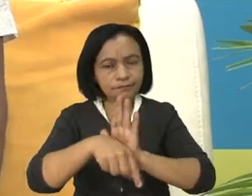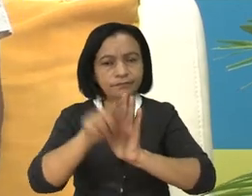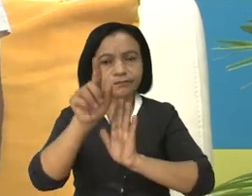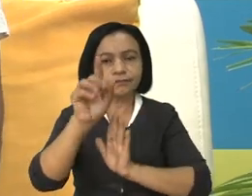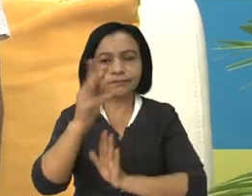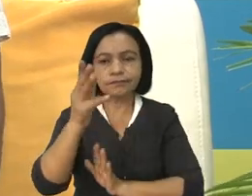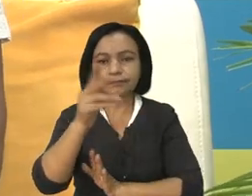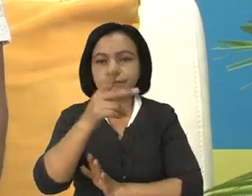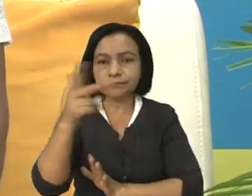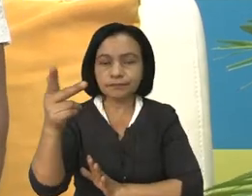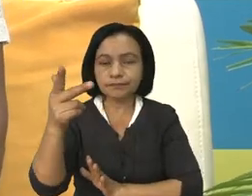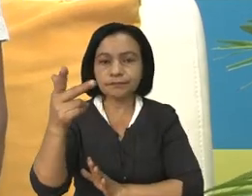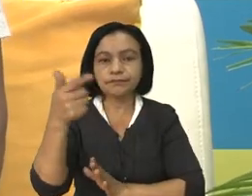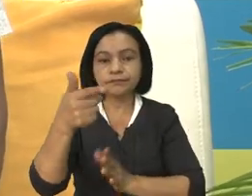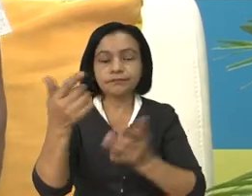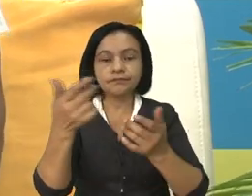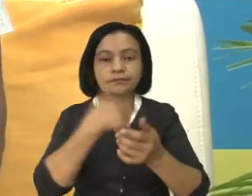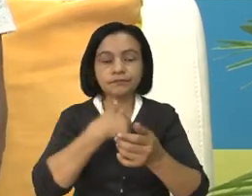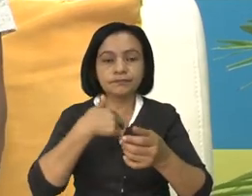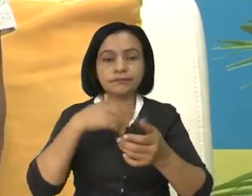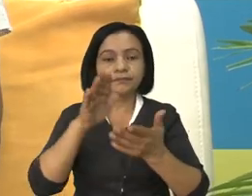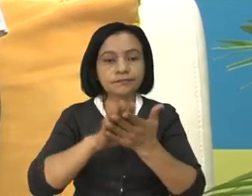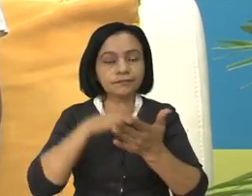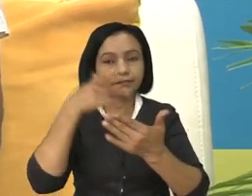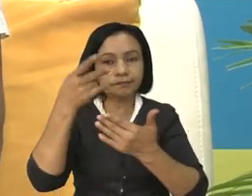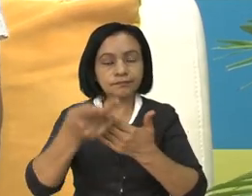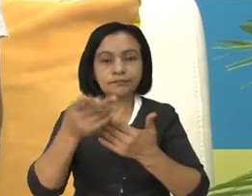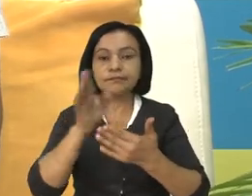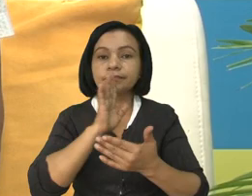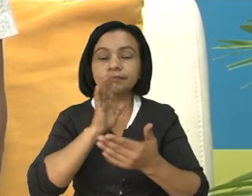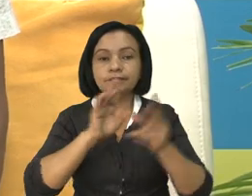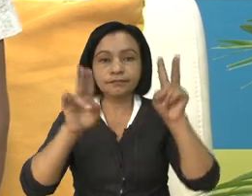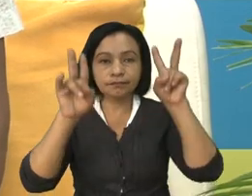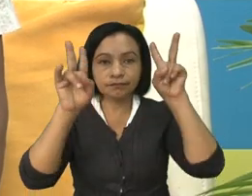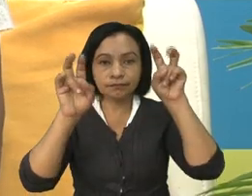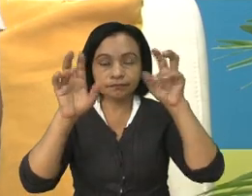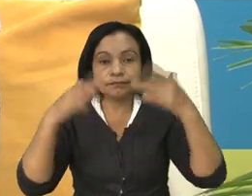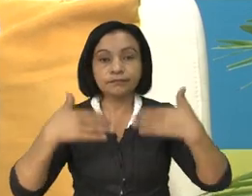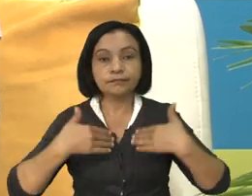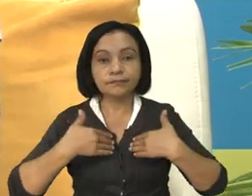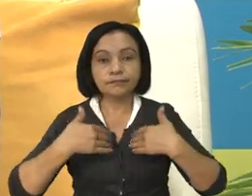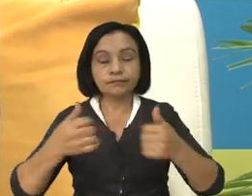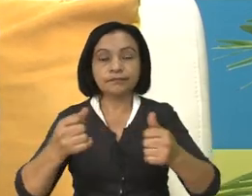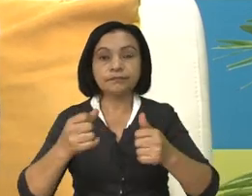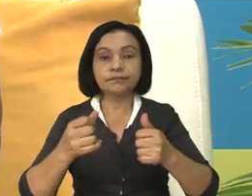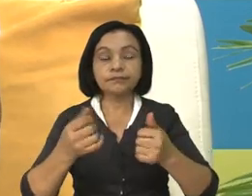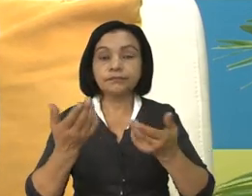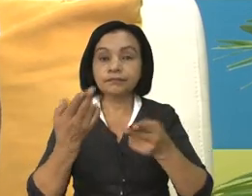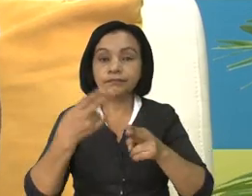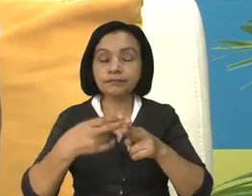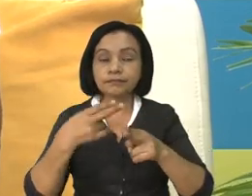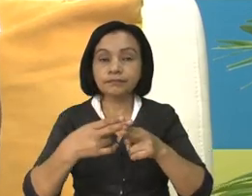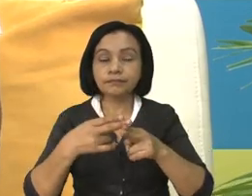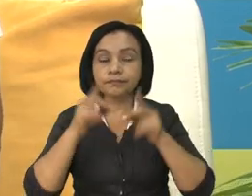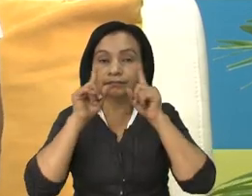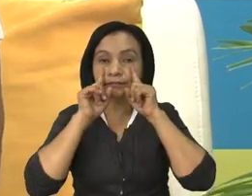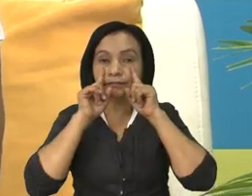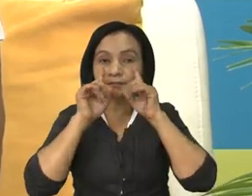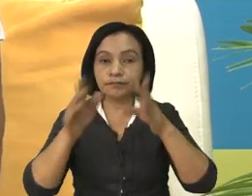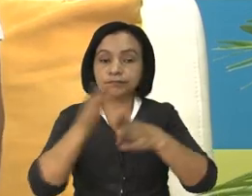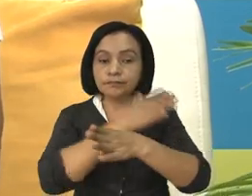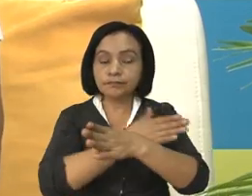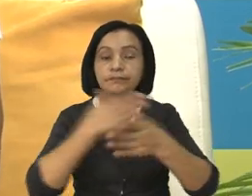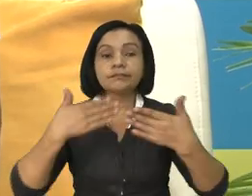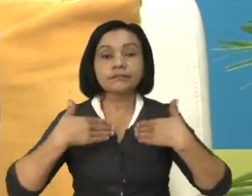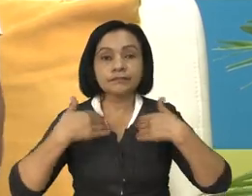la producción y dirección del canal parlamentario para conversar sobre temas de salud. Por eso nosotros nos llamamos